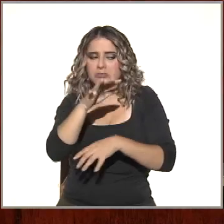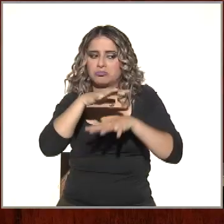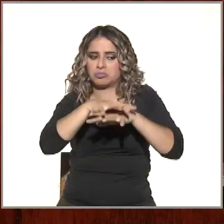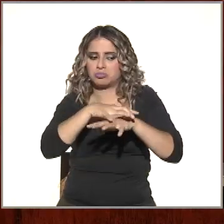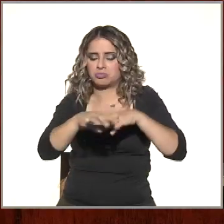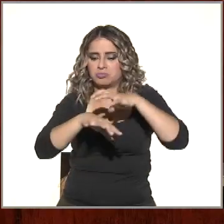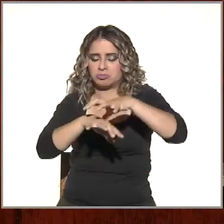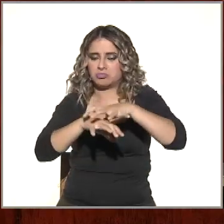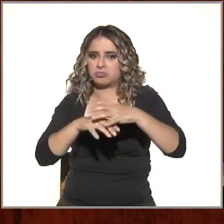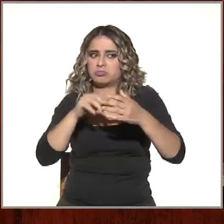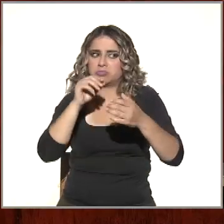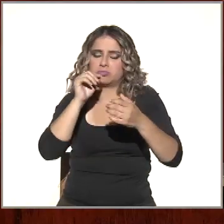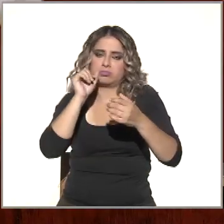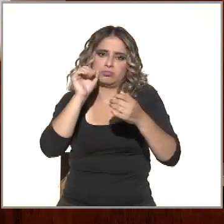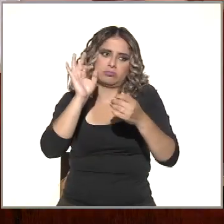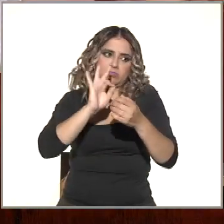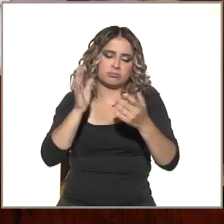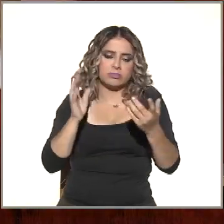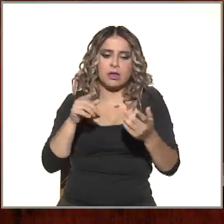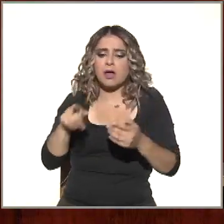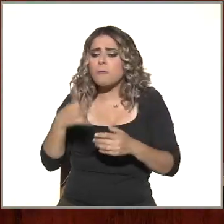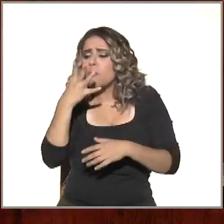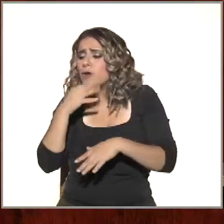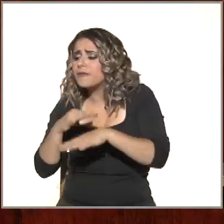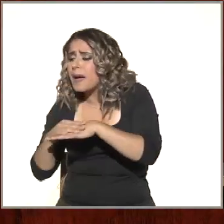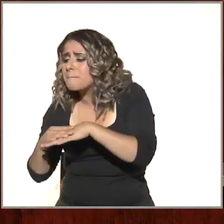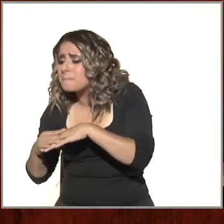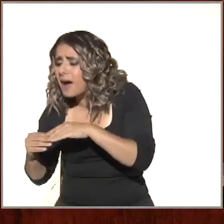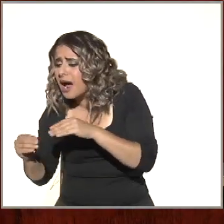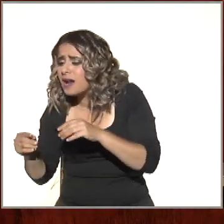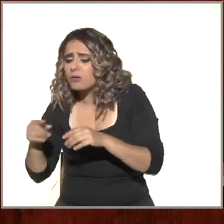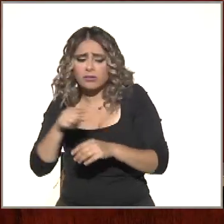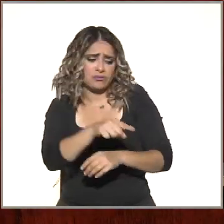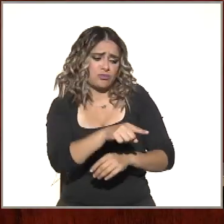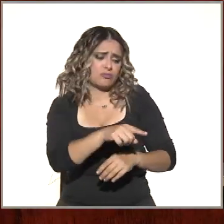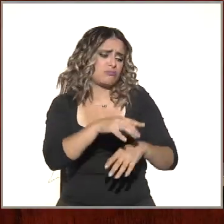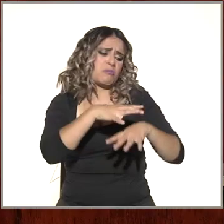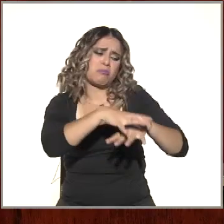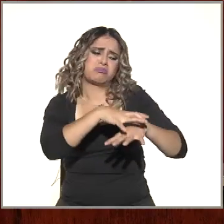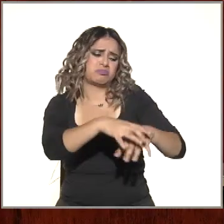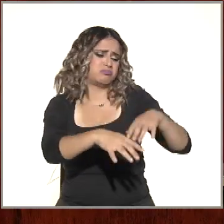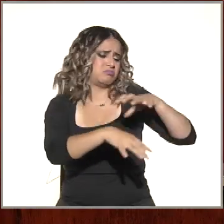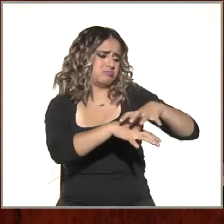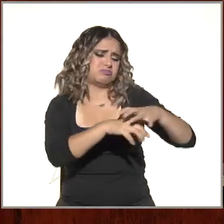con alguien más. Claro. O sea, ay, Sí. qué bonitas tus manos. Ay, mi vida, manos de pambazo